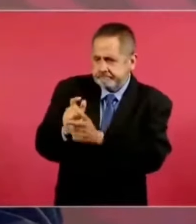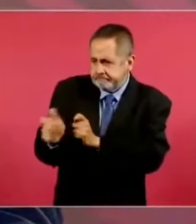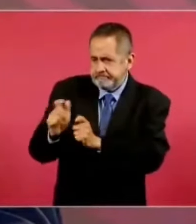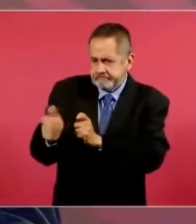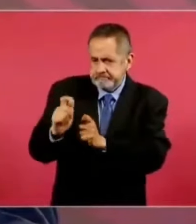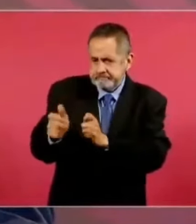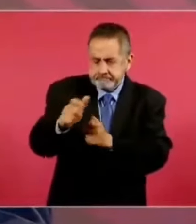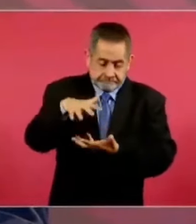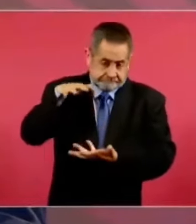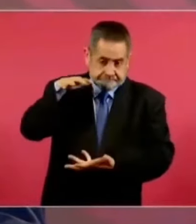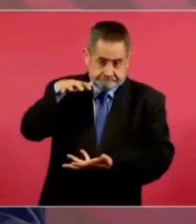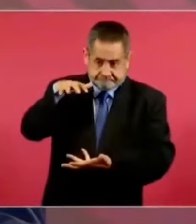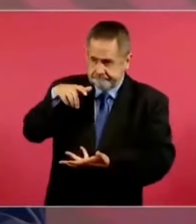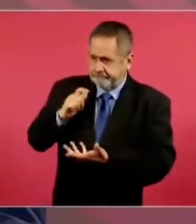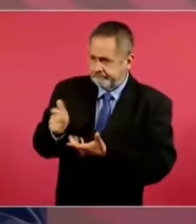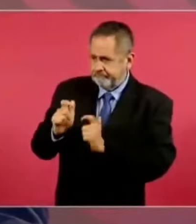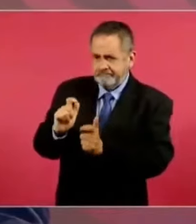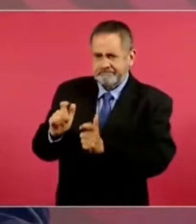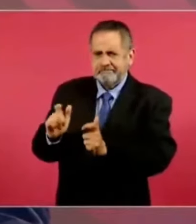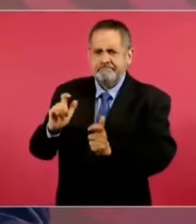porción del presupuesto.